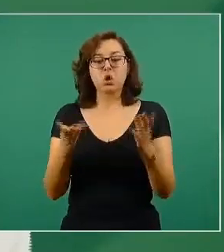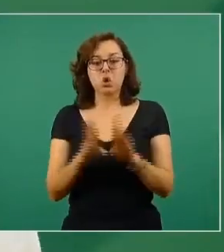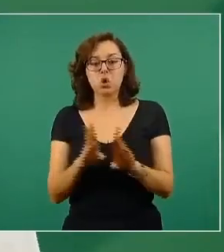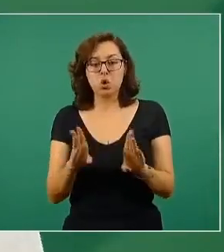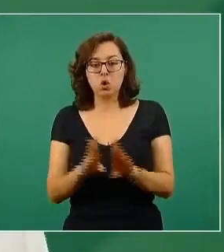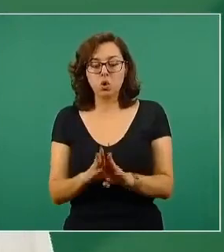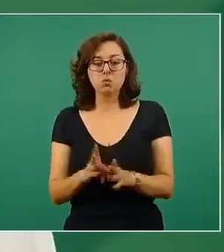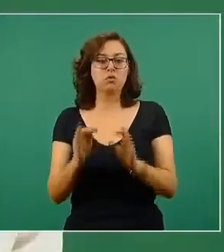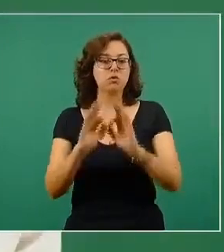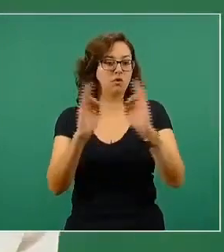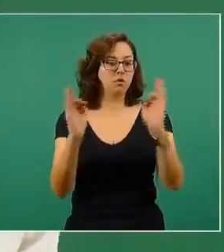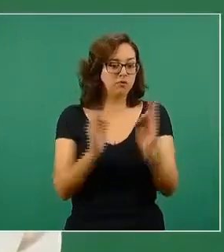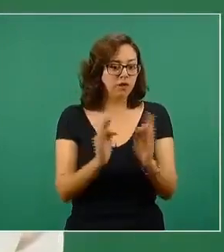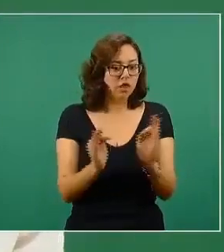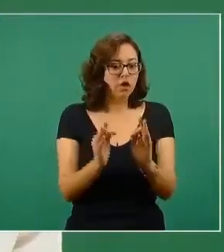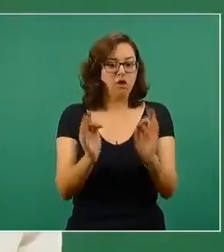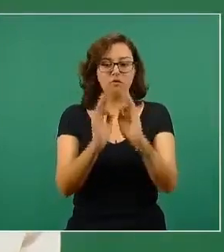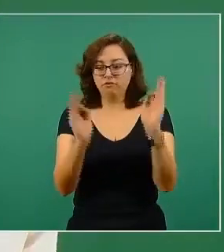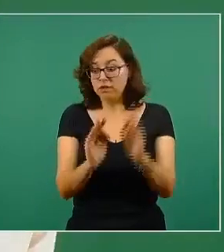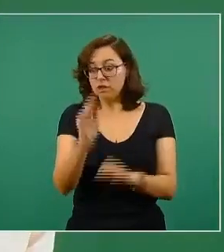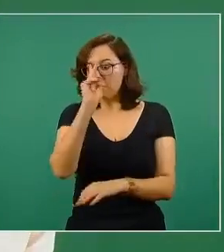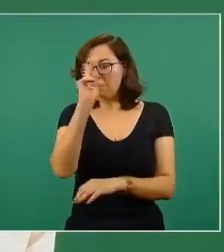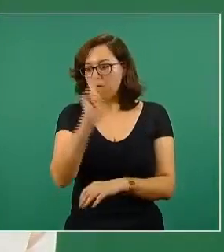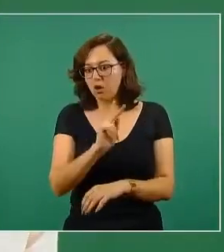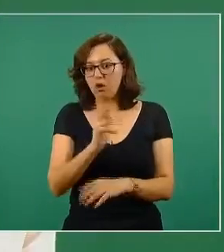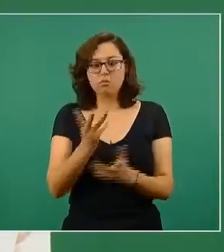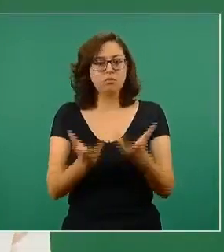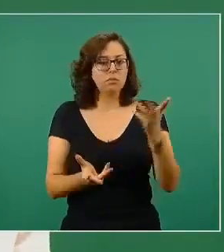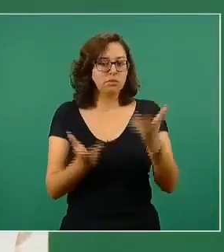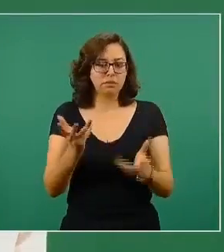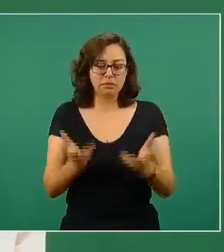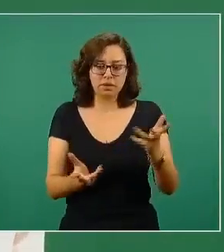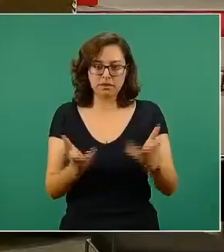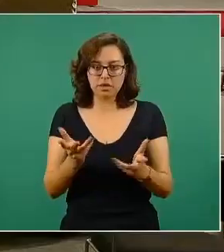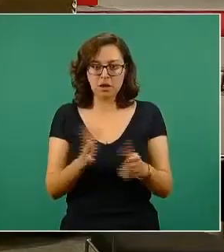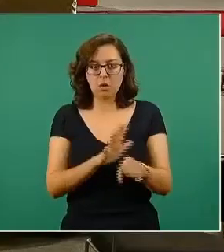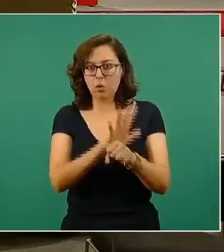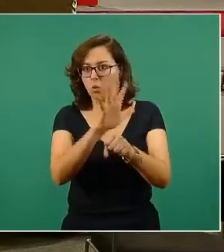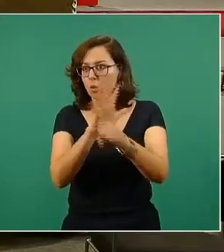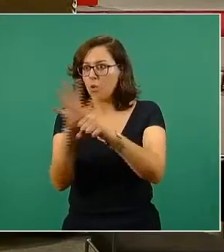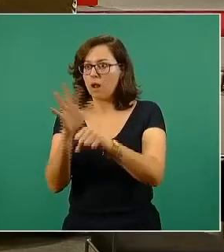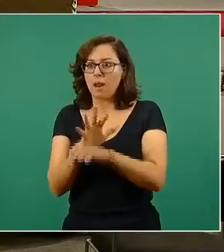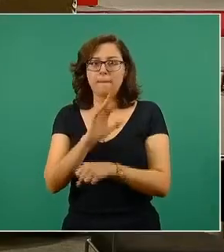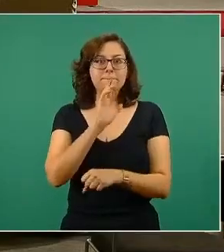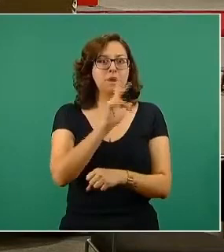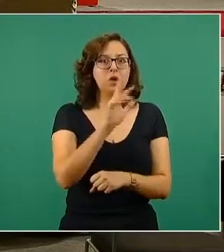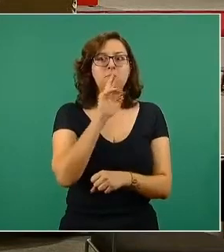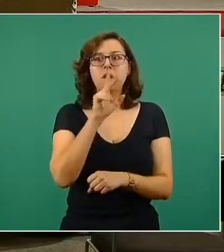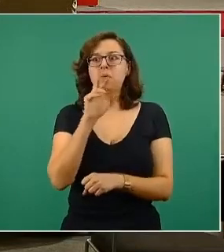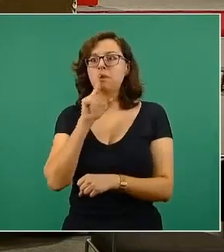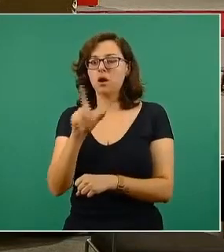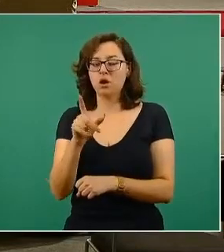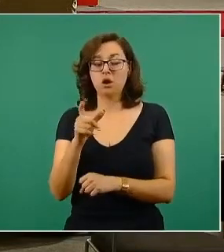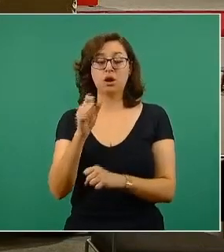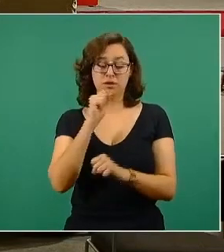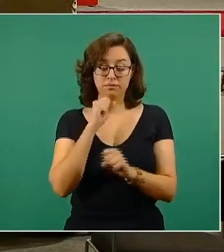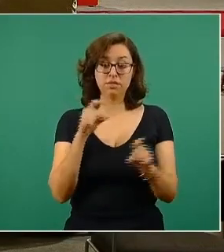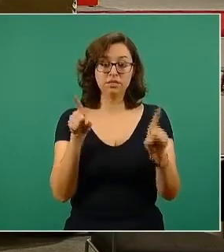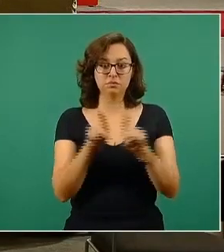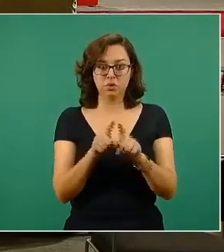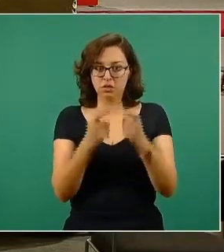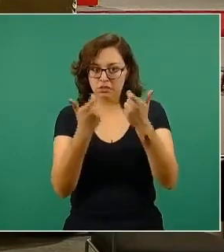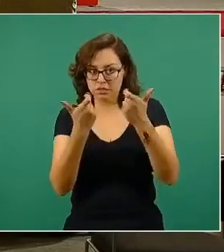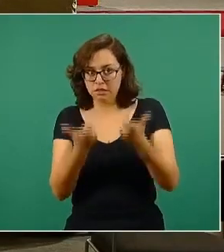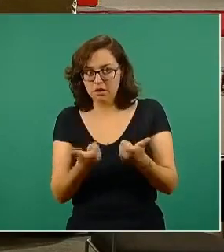o ultracongelación, fuimos haciendo un plan de cuáles serían las más convenientes de adquirir, considerando desde luego también el